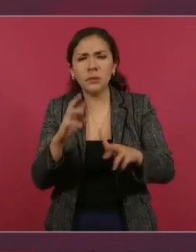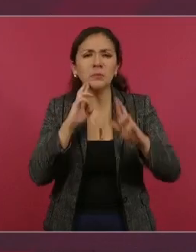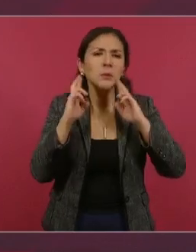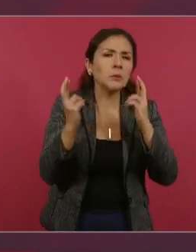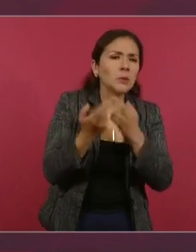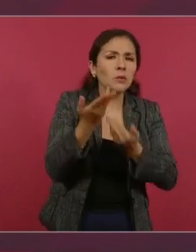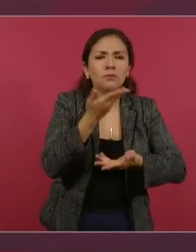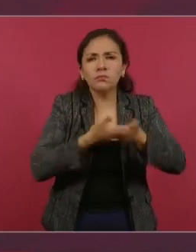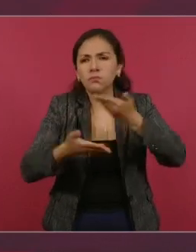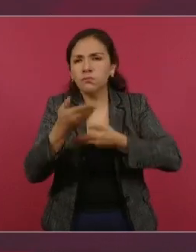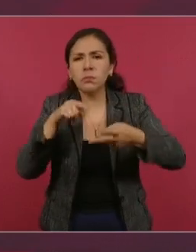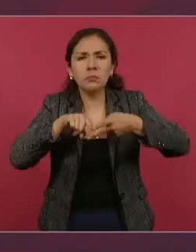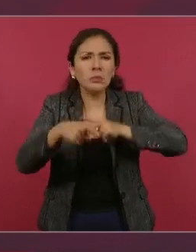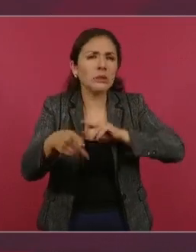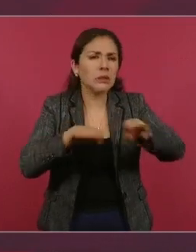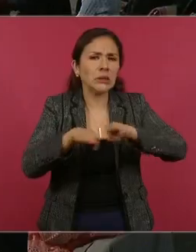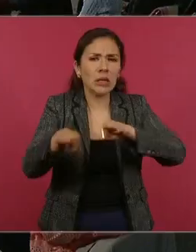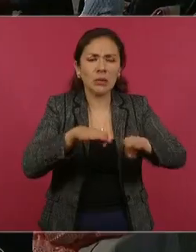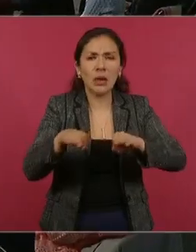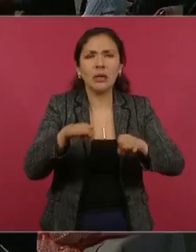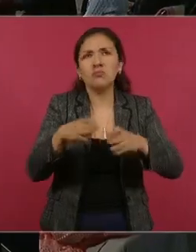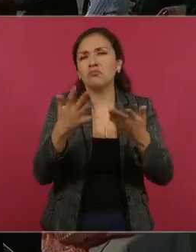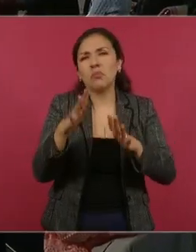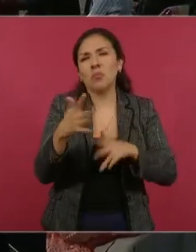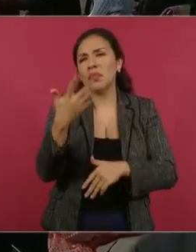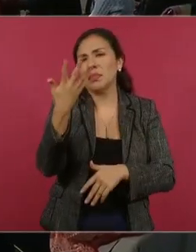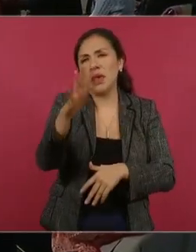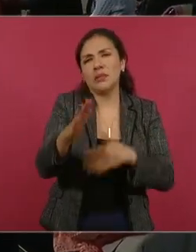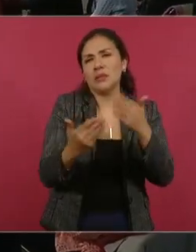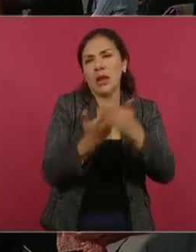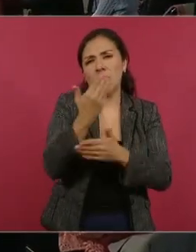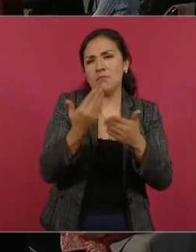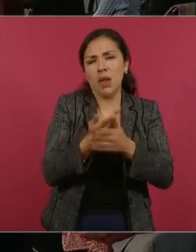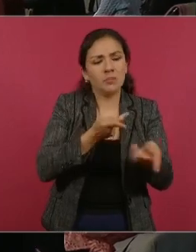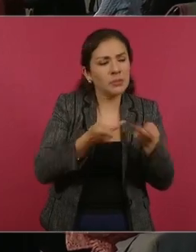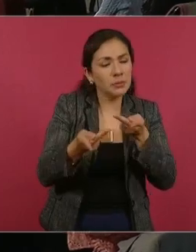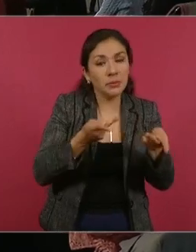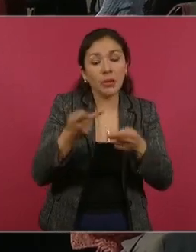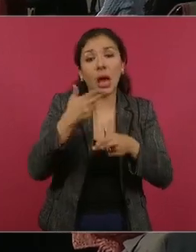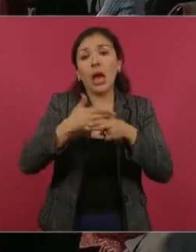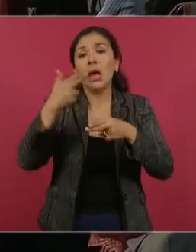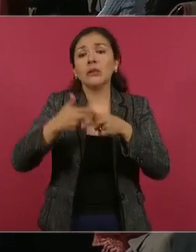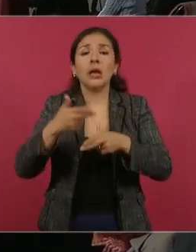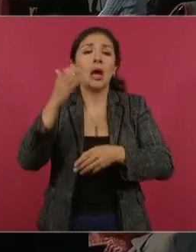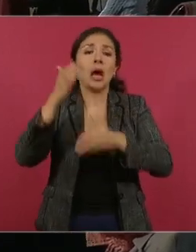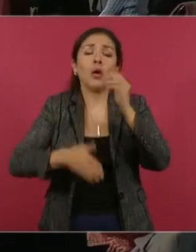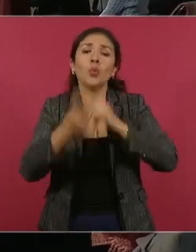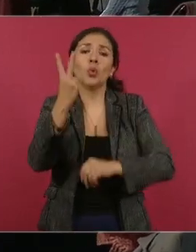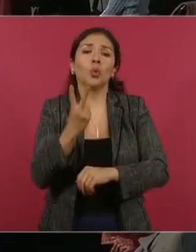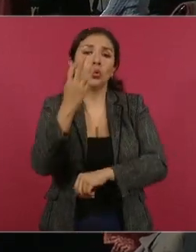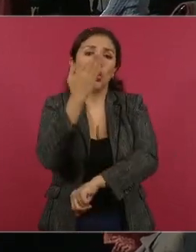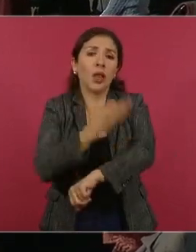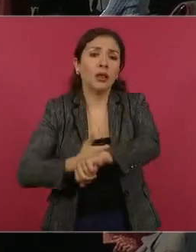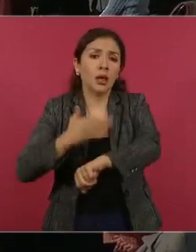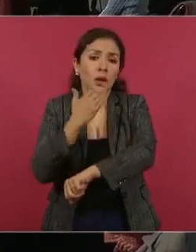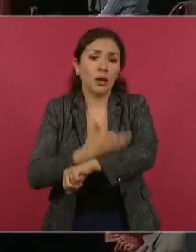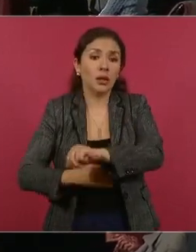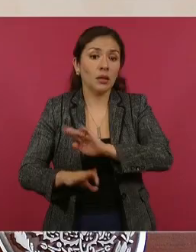empezamos las actividades como a las 10 de la mañana hasta las 2 de la tarde,